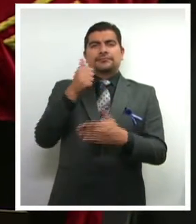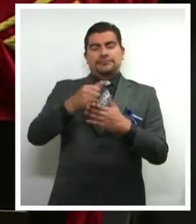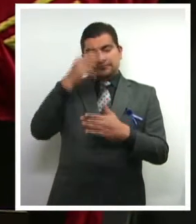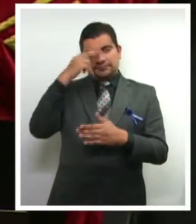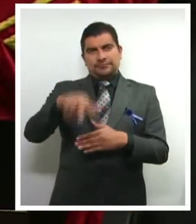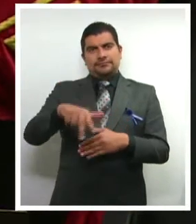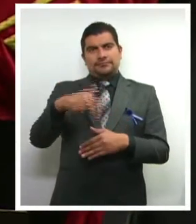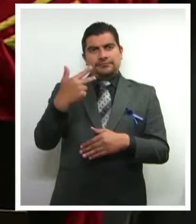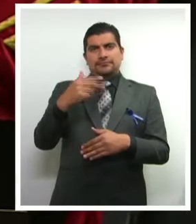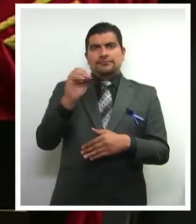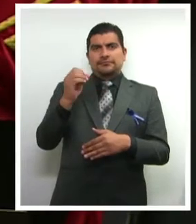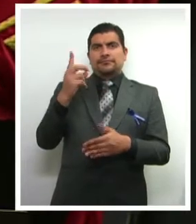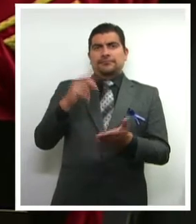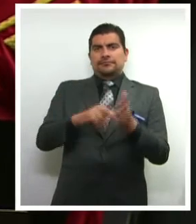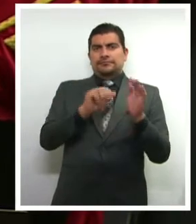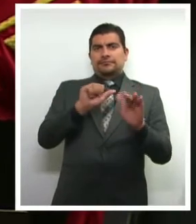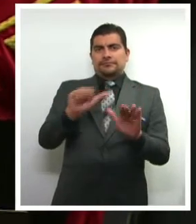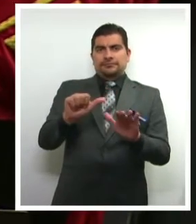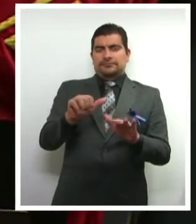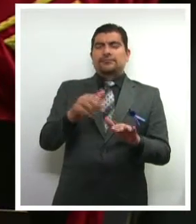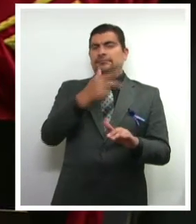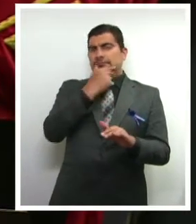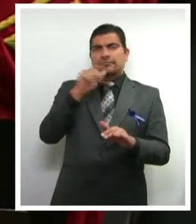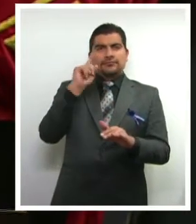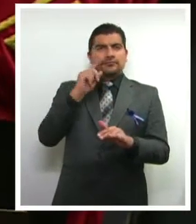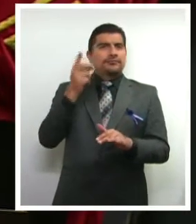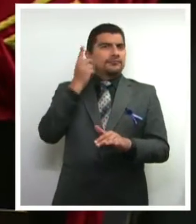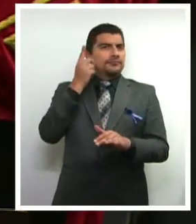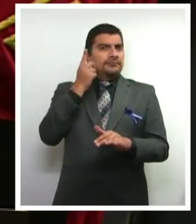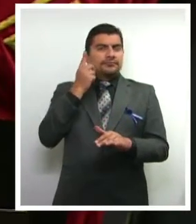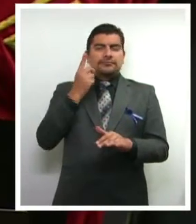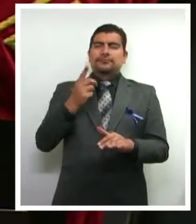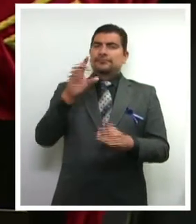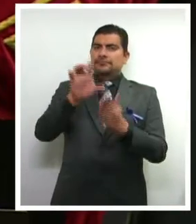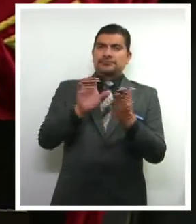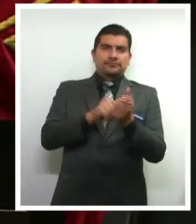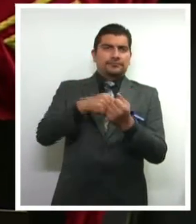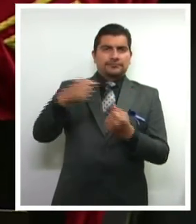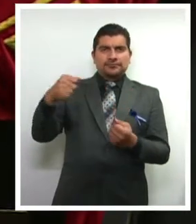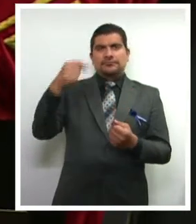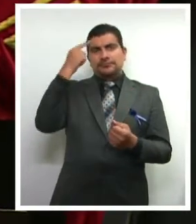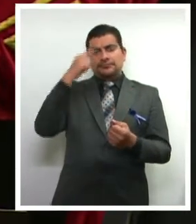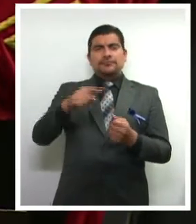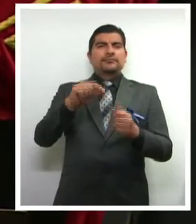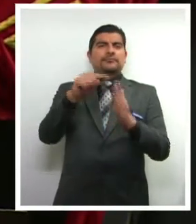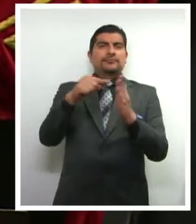2016. Diputadas y diputados constituyentes. Con fundamento en los artículos